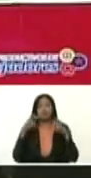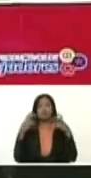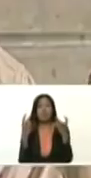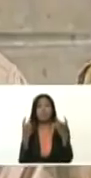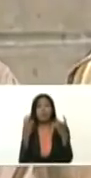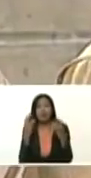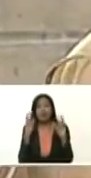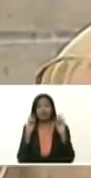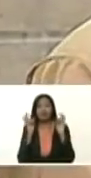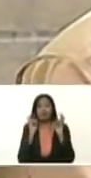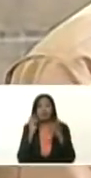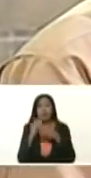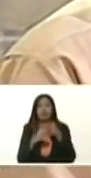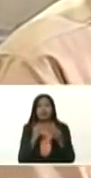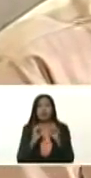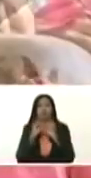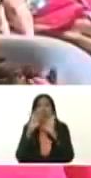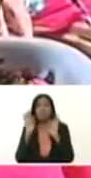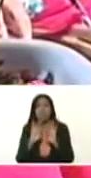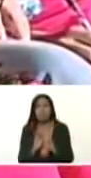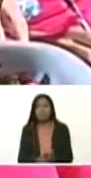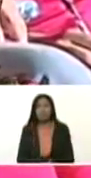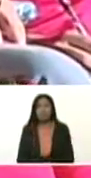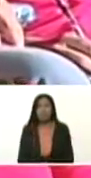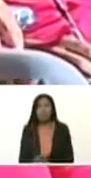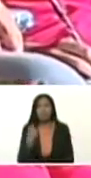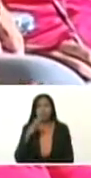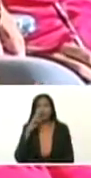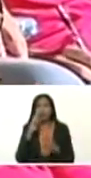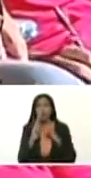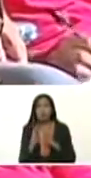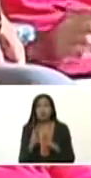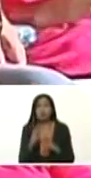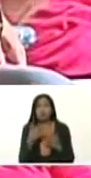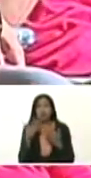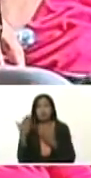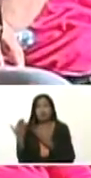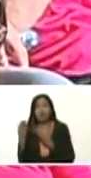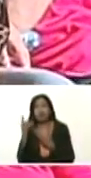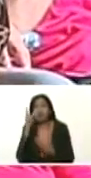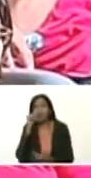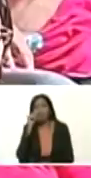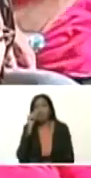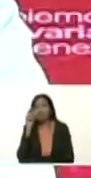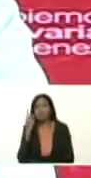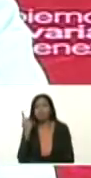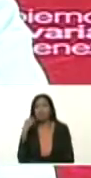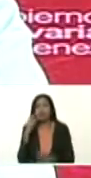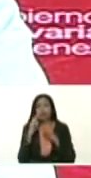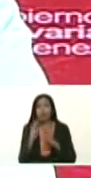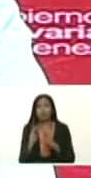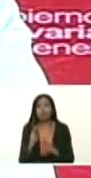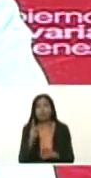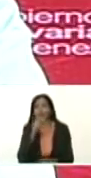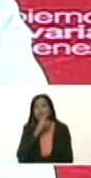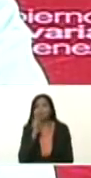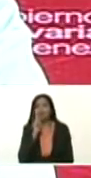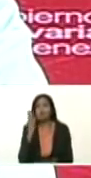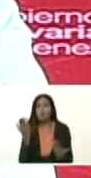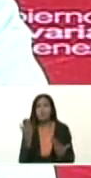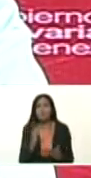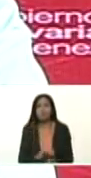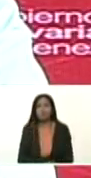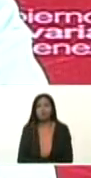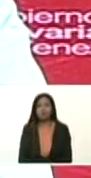la producción. ¿Tú tienes una respuesta? Bueno, vamos a darle la palabra aquí al camarada. ¿Cómo te llamas tú? Vamos a